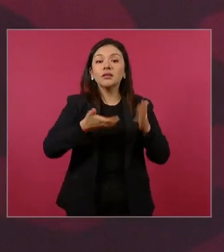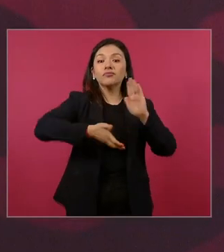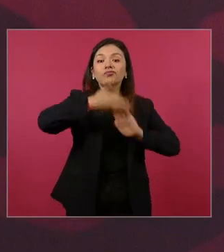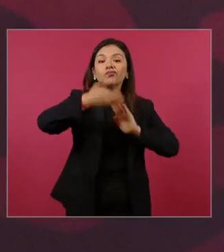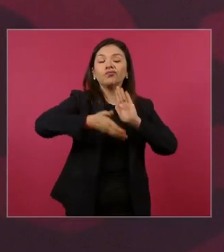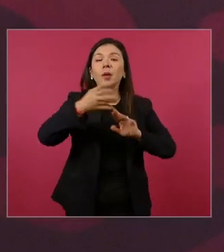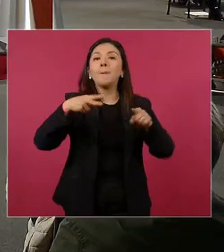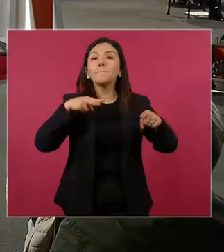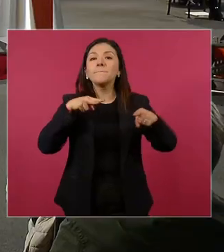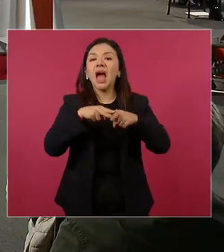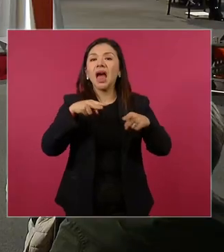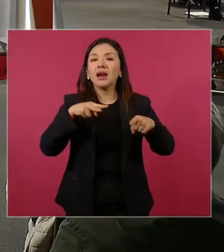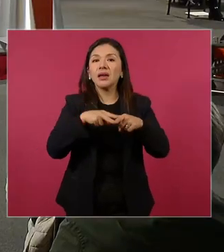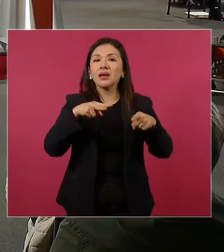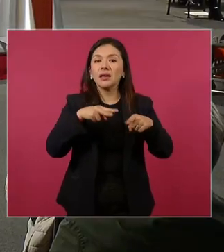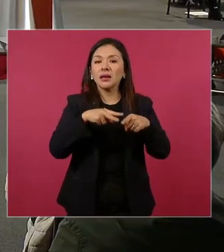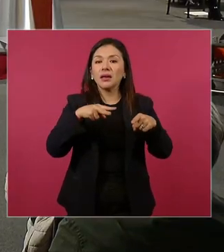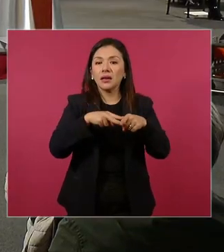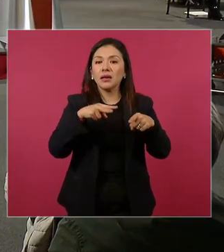parques